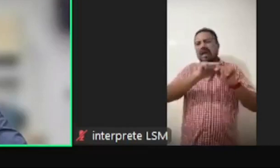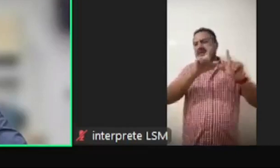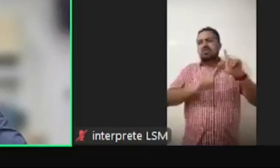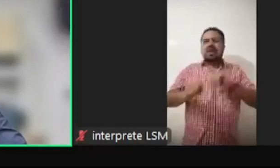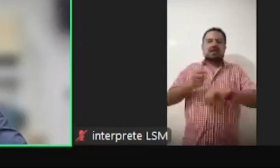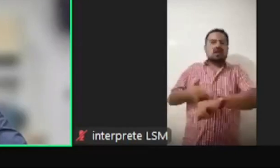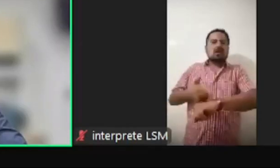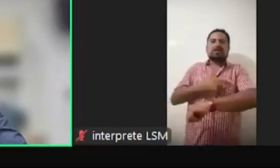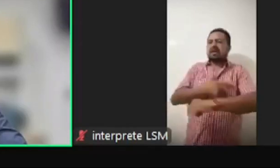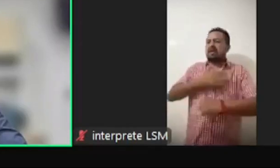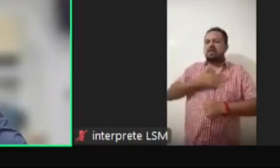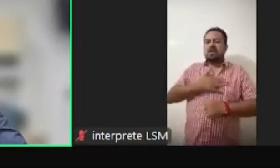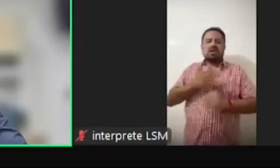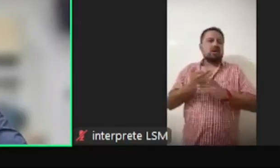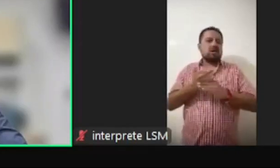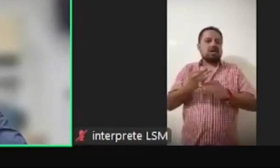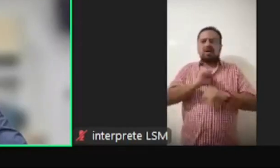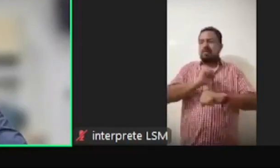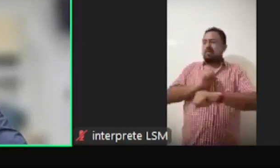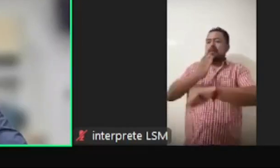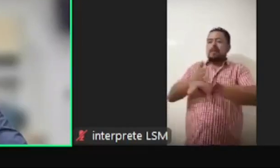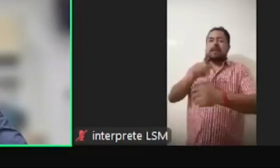el procedimiento sancionador electoral